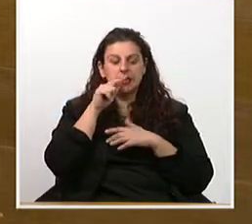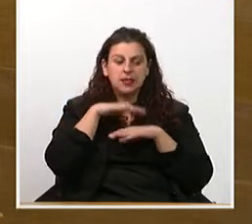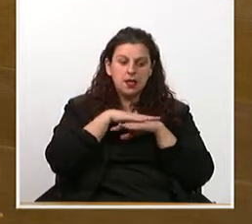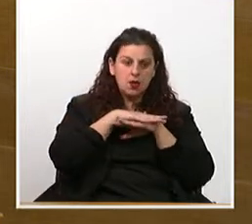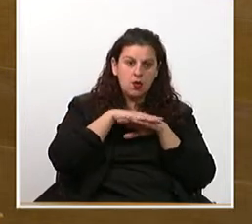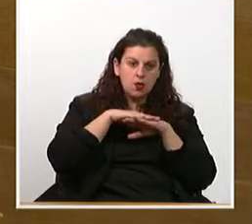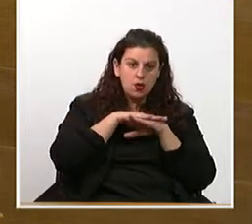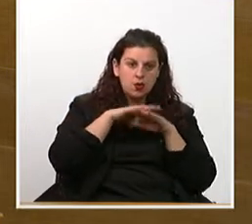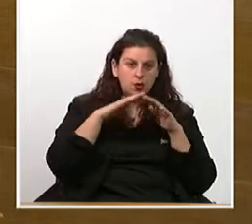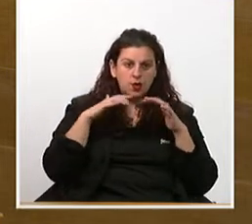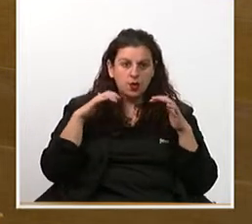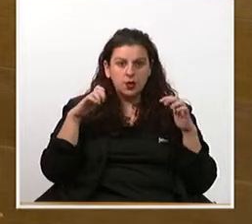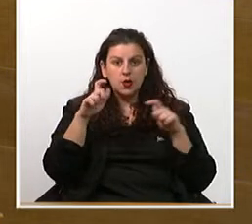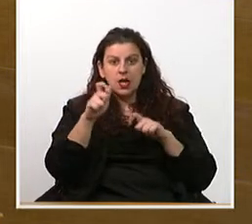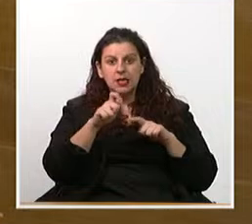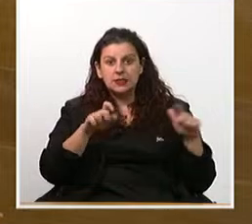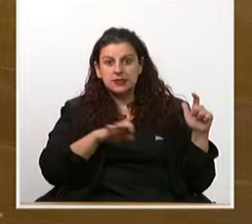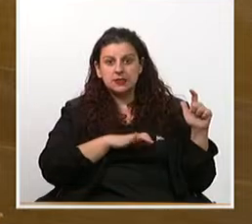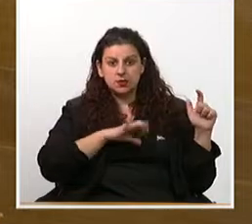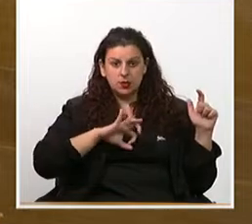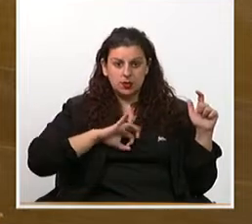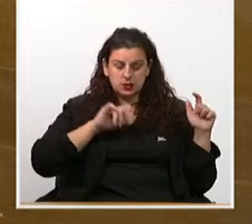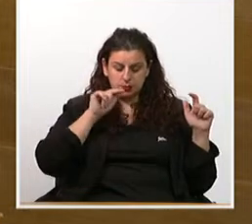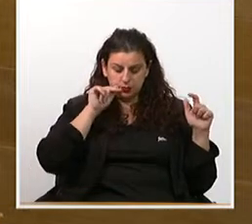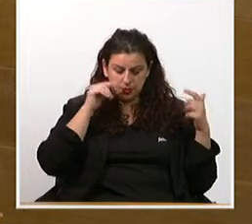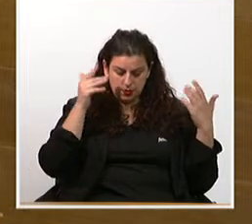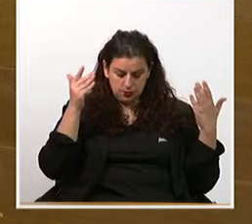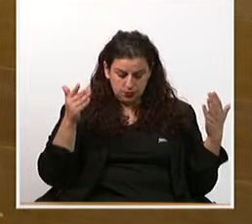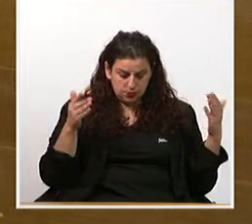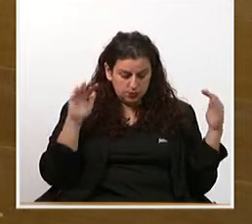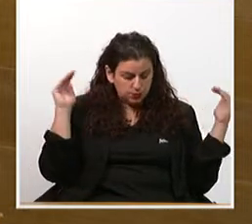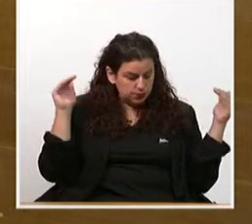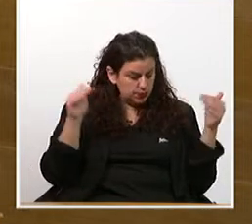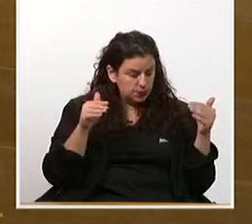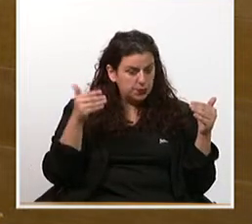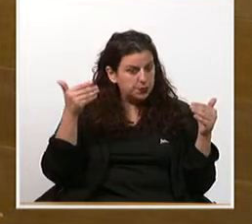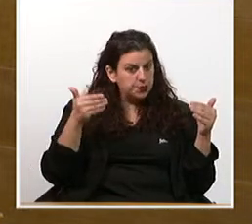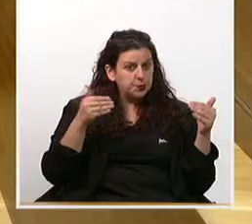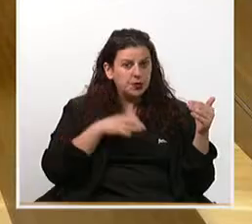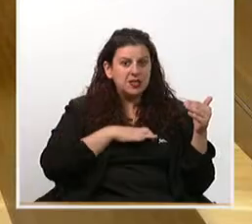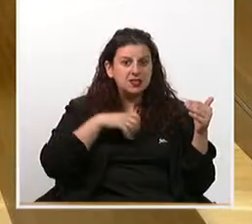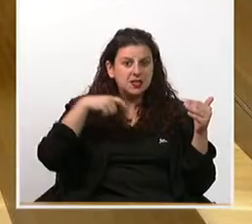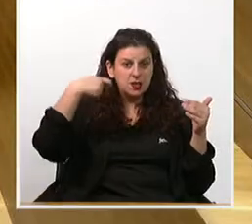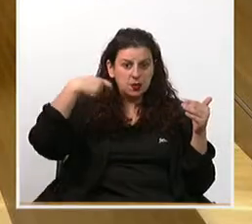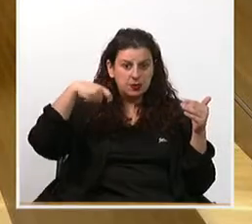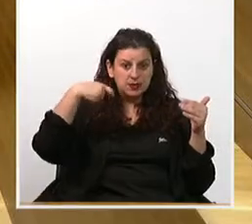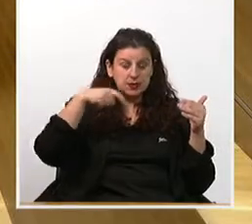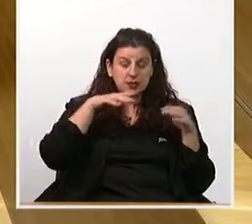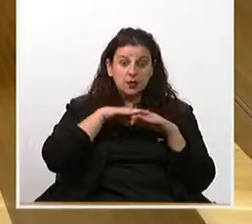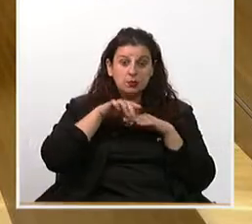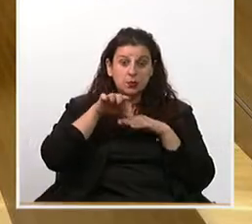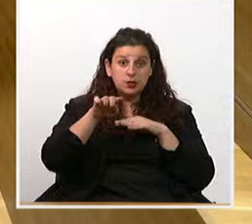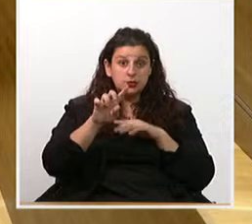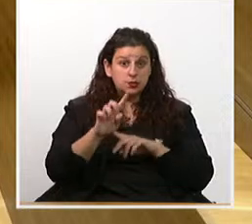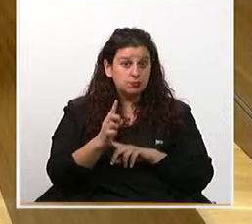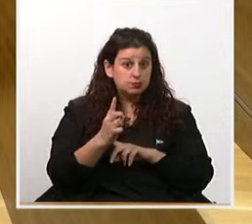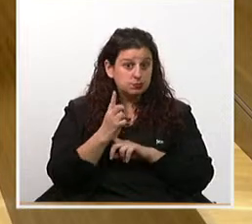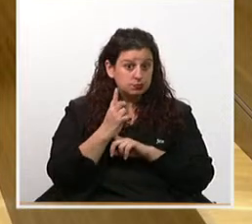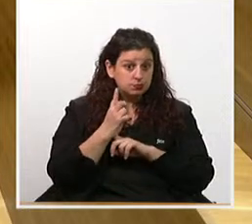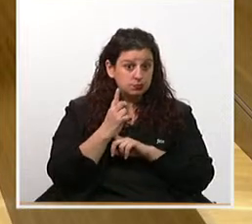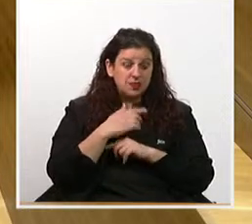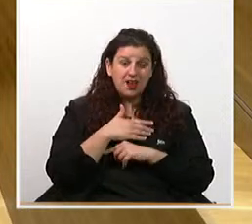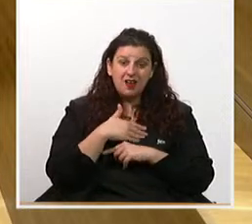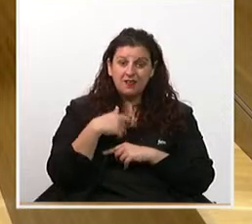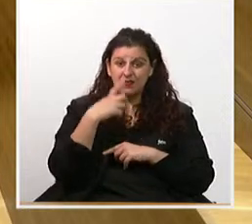señores Diputados orta señor presidente y por eso en primer lugar Quiero